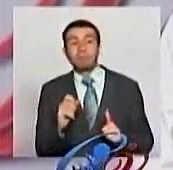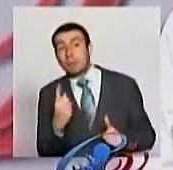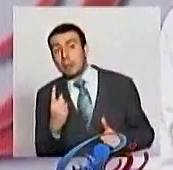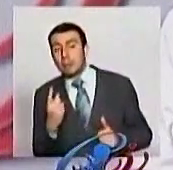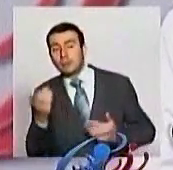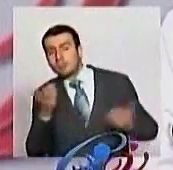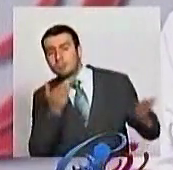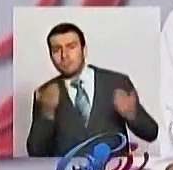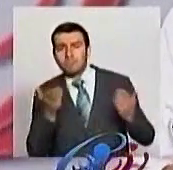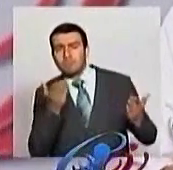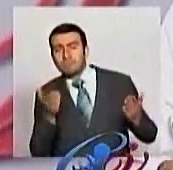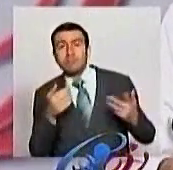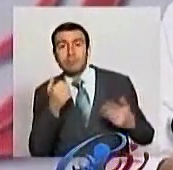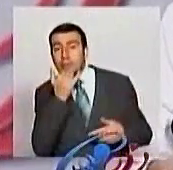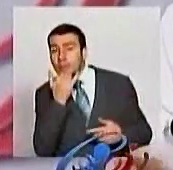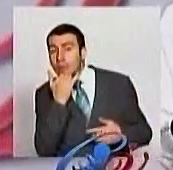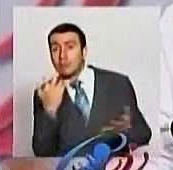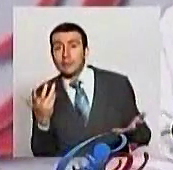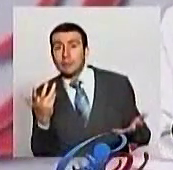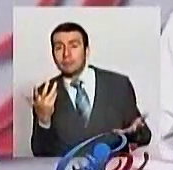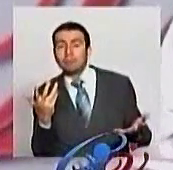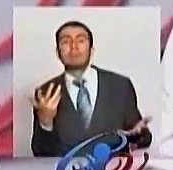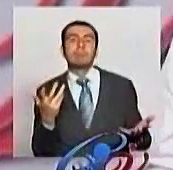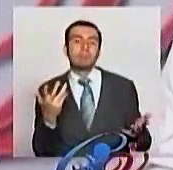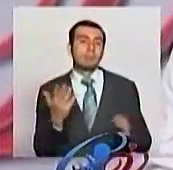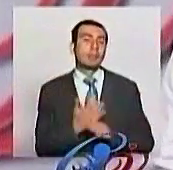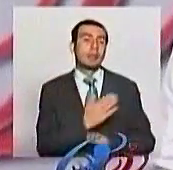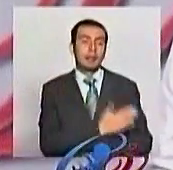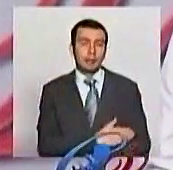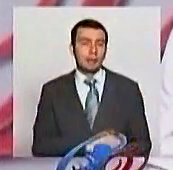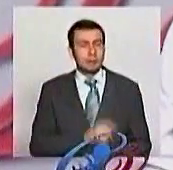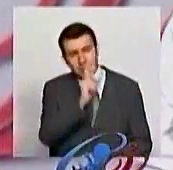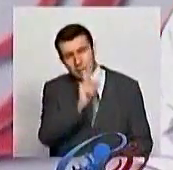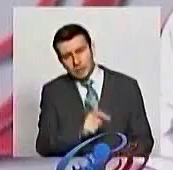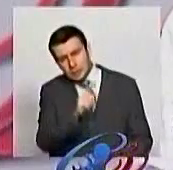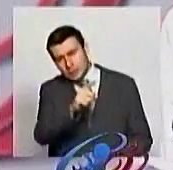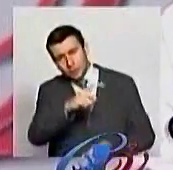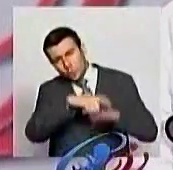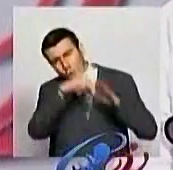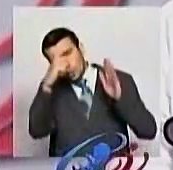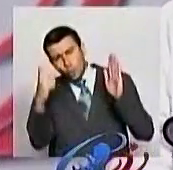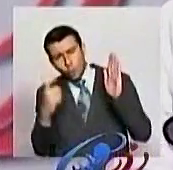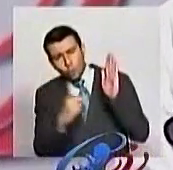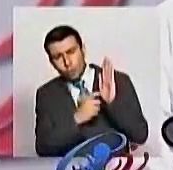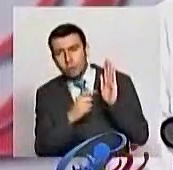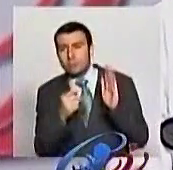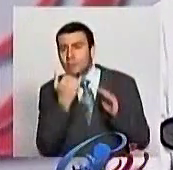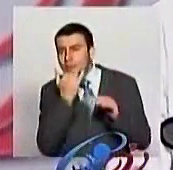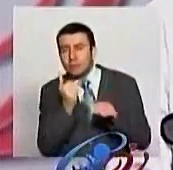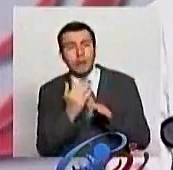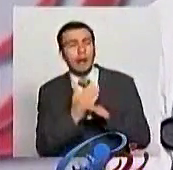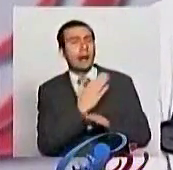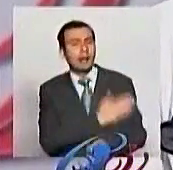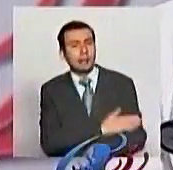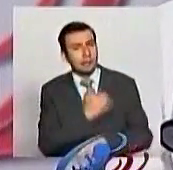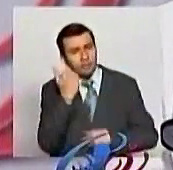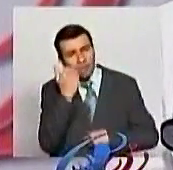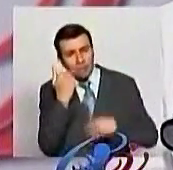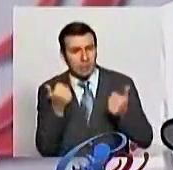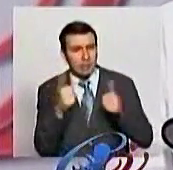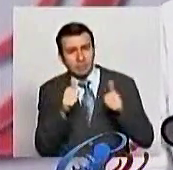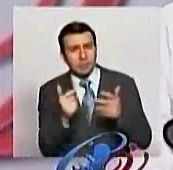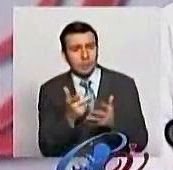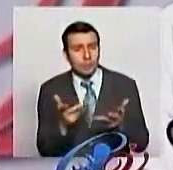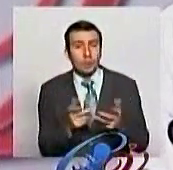pecho. Entonces, el manejo integral del paciente es fundamental y la historia clínica es demasiado